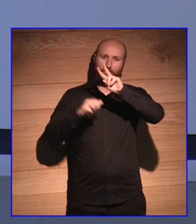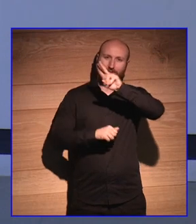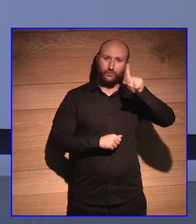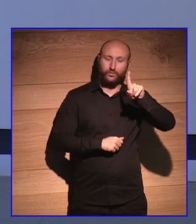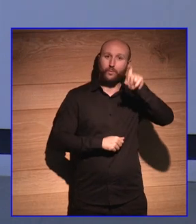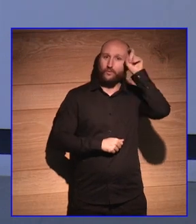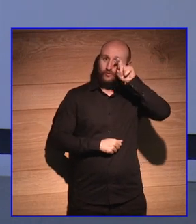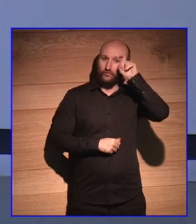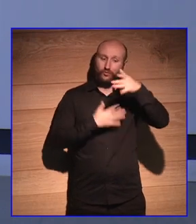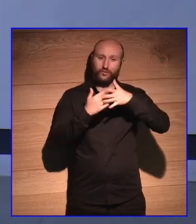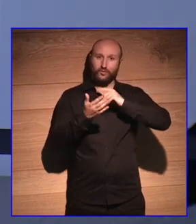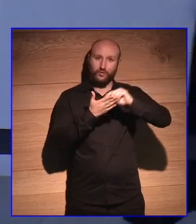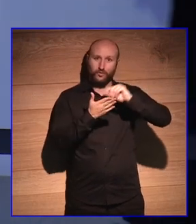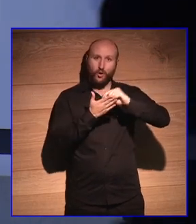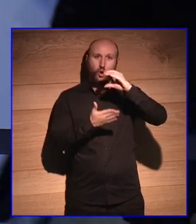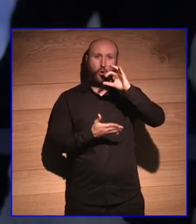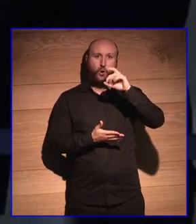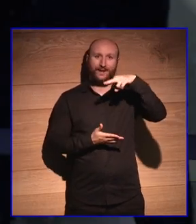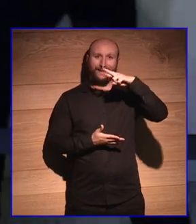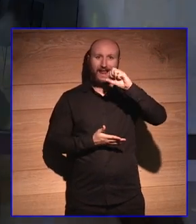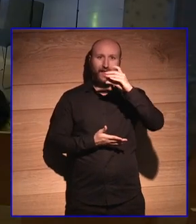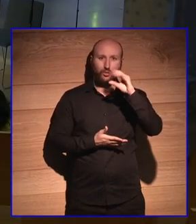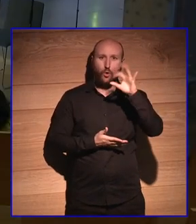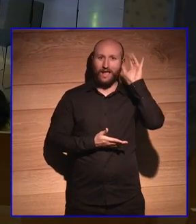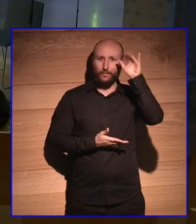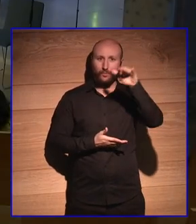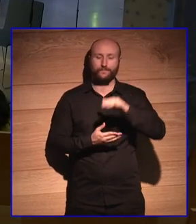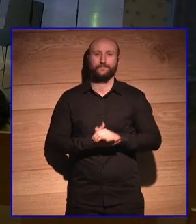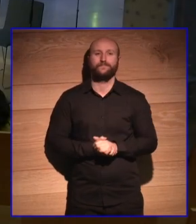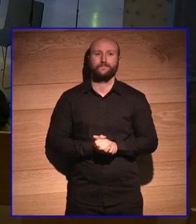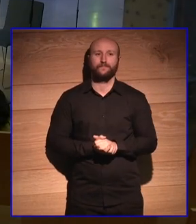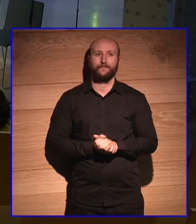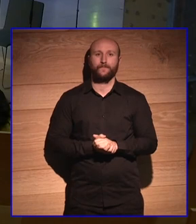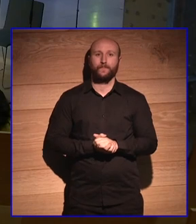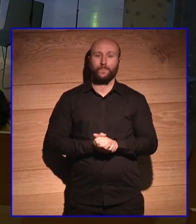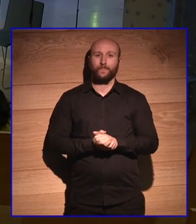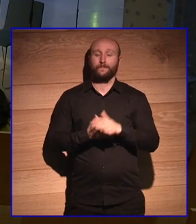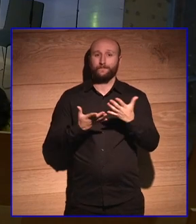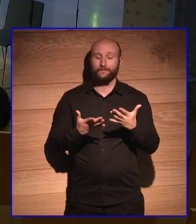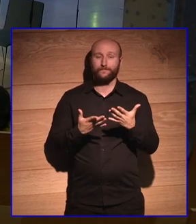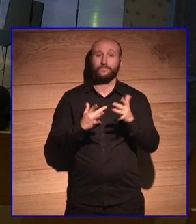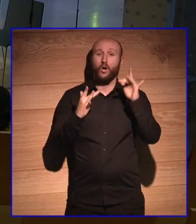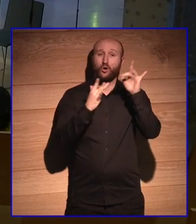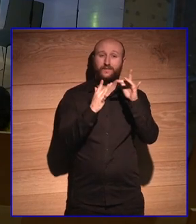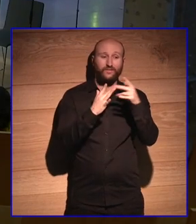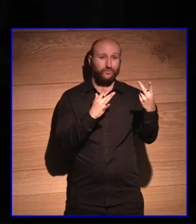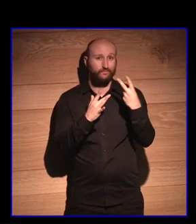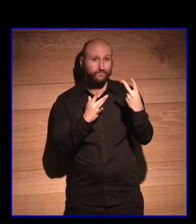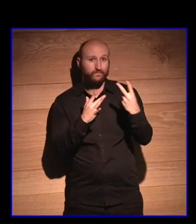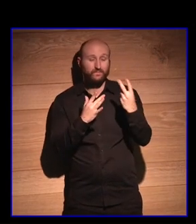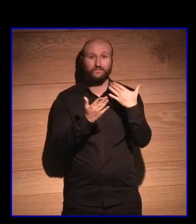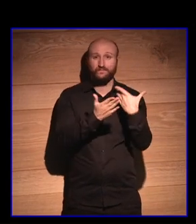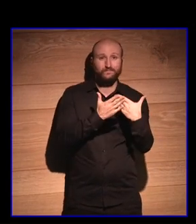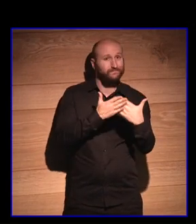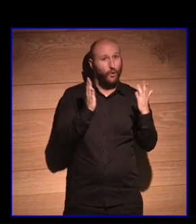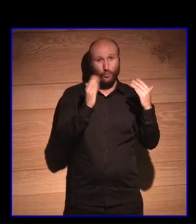profesor y compositor conrado del campo aunque no se han conservado fuentes primarias del contacto entre la segoviana y su maestro